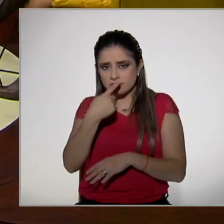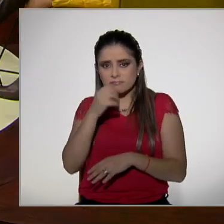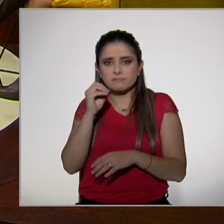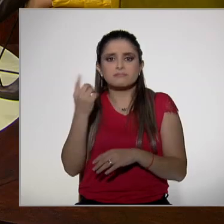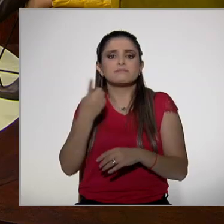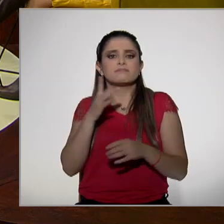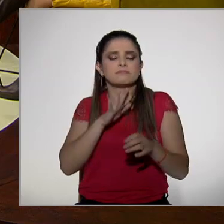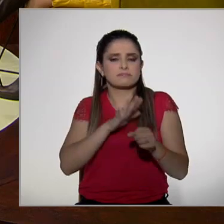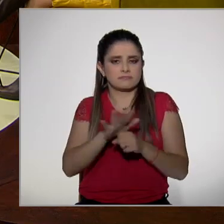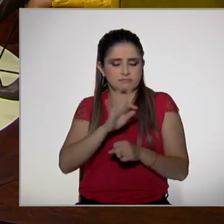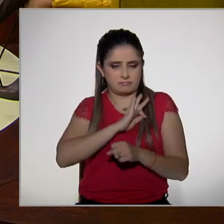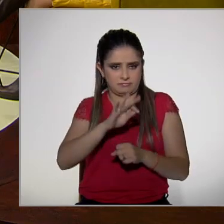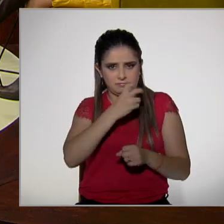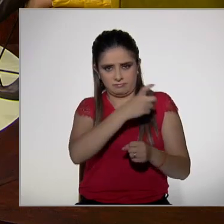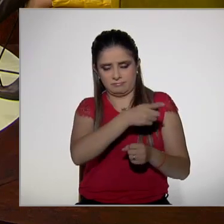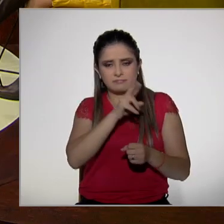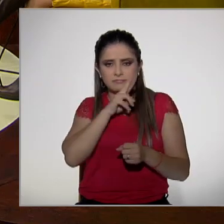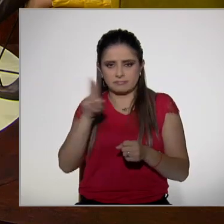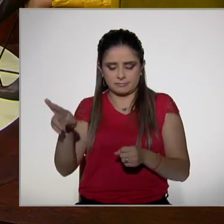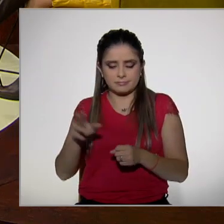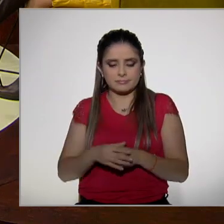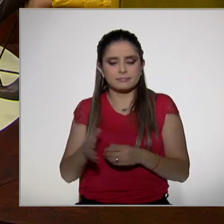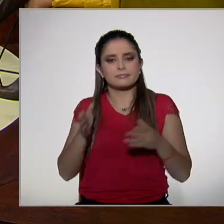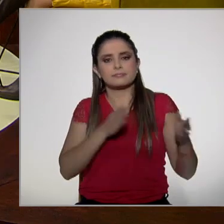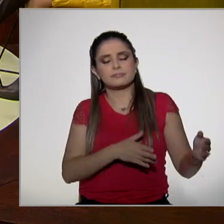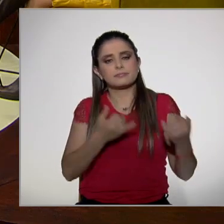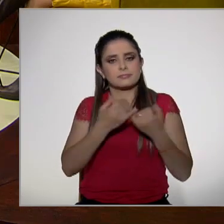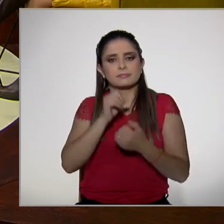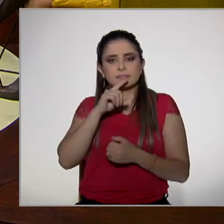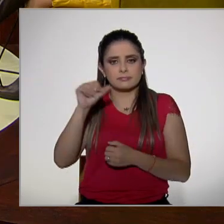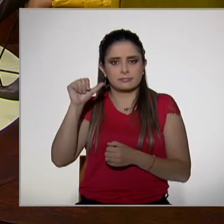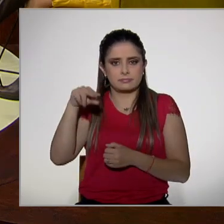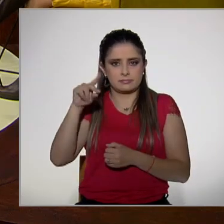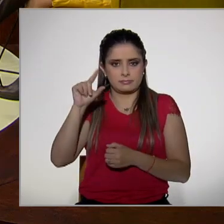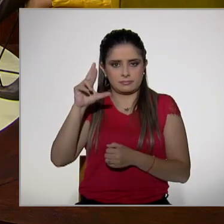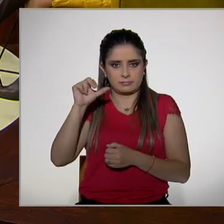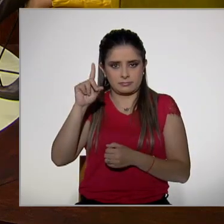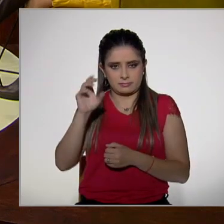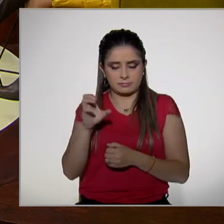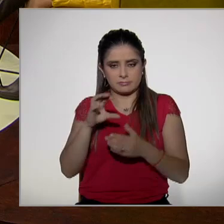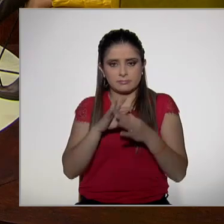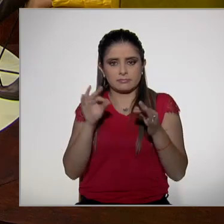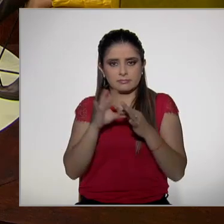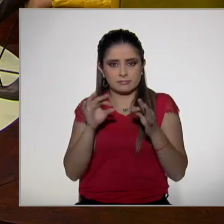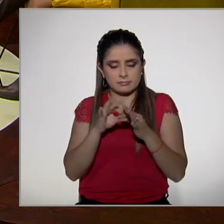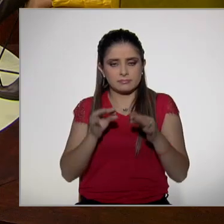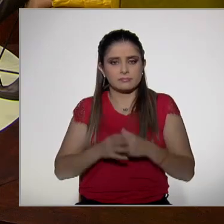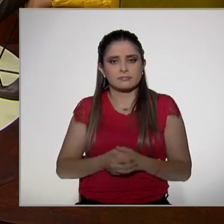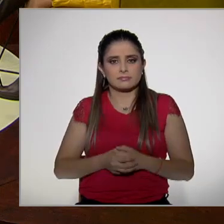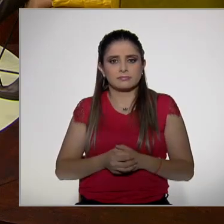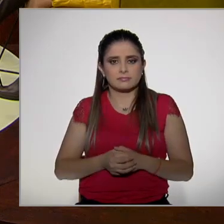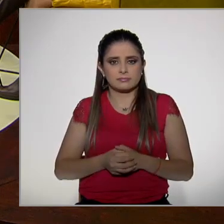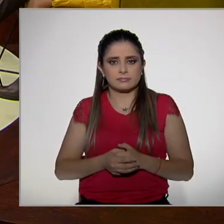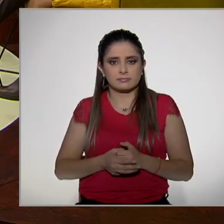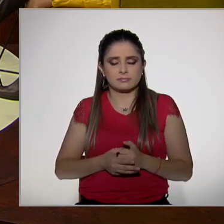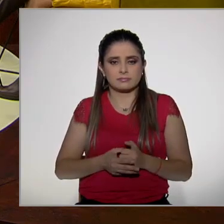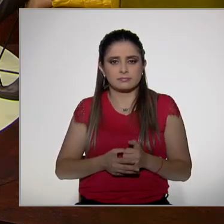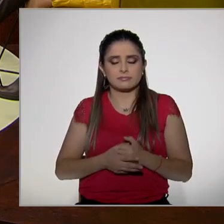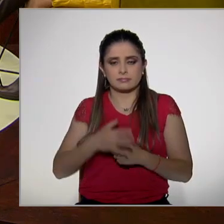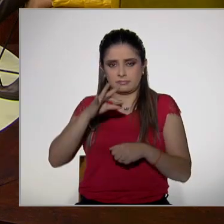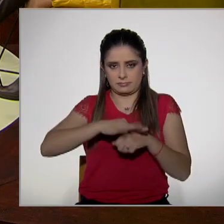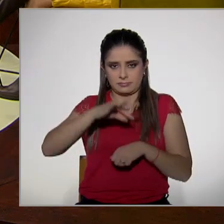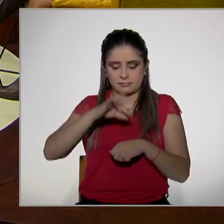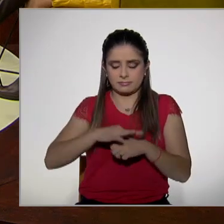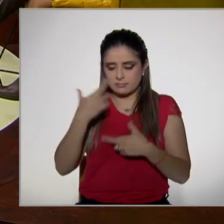contras recto a eso también andrade nos dice que un doctor